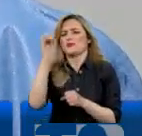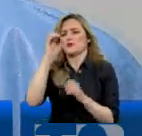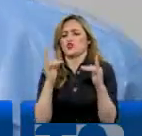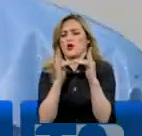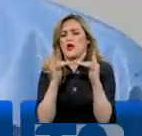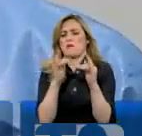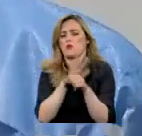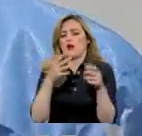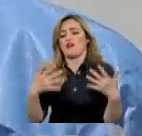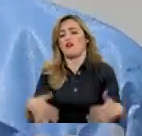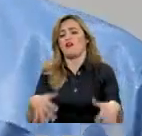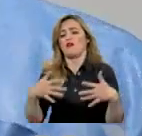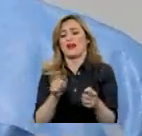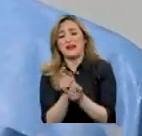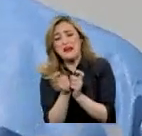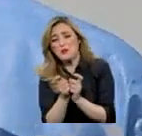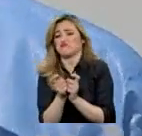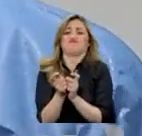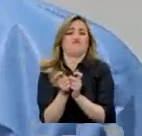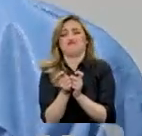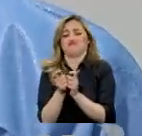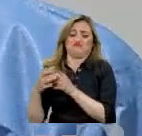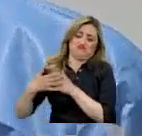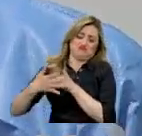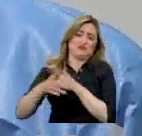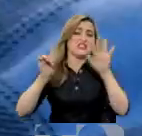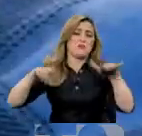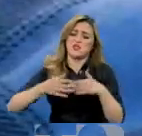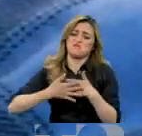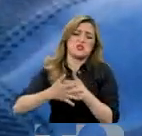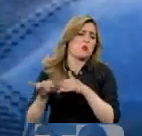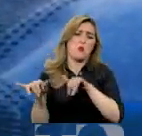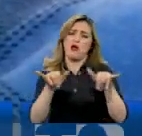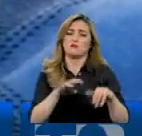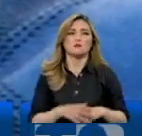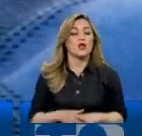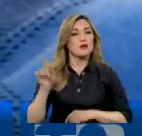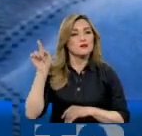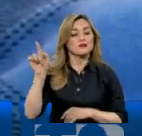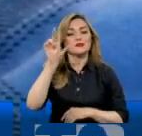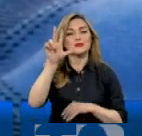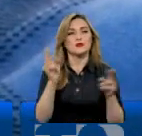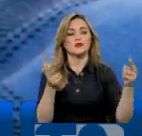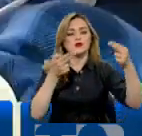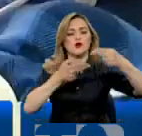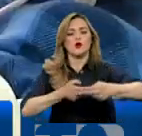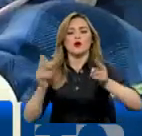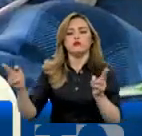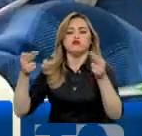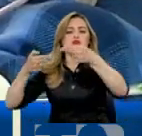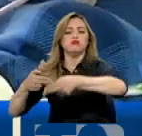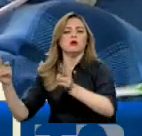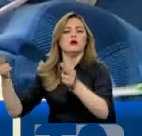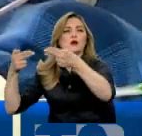el 100%. Nunca ha variado en el transcurso de este tiempo, siempre se ha mantenido. Pero en las tres unidades de cuidados intensivos hay un factor común que